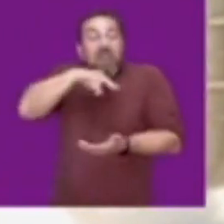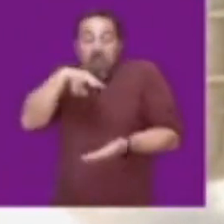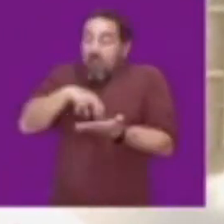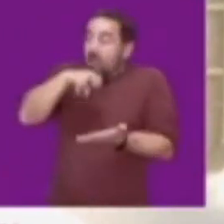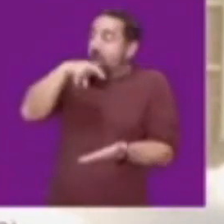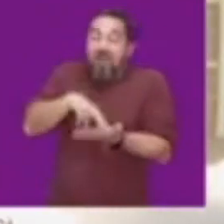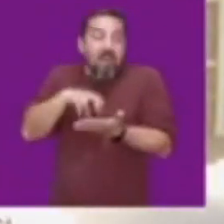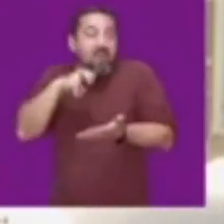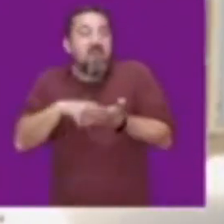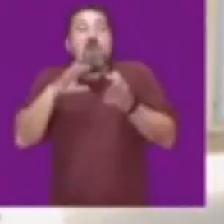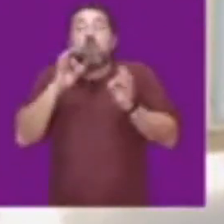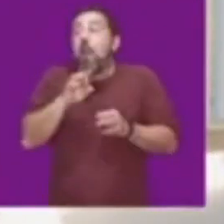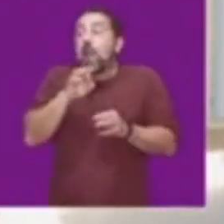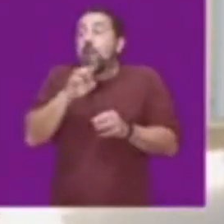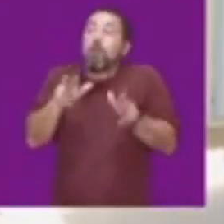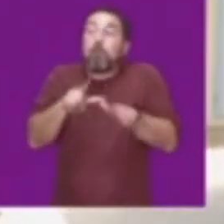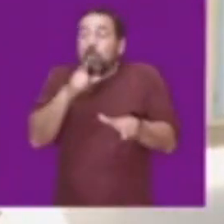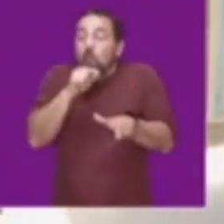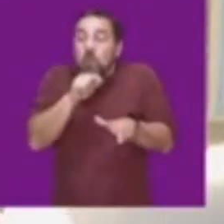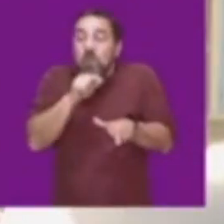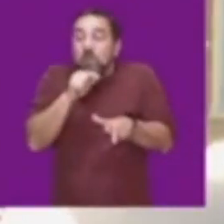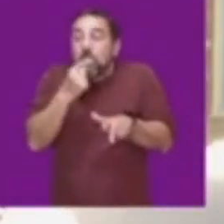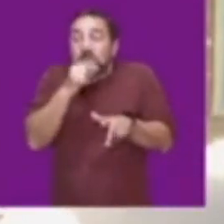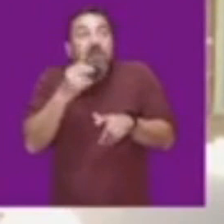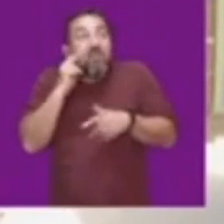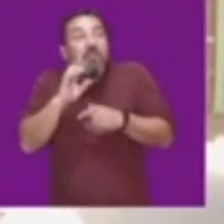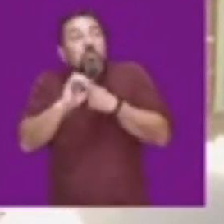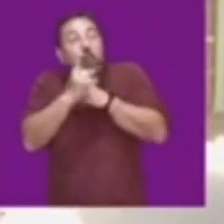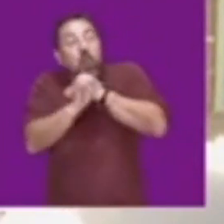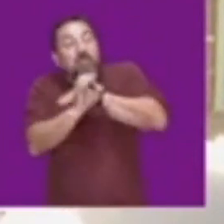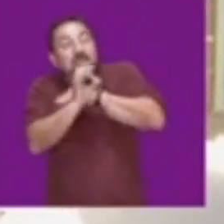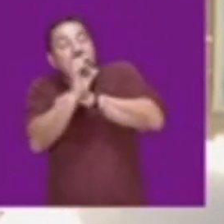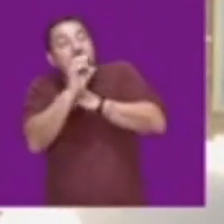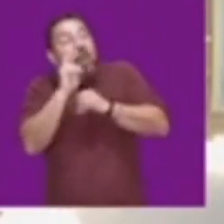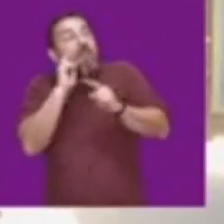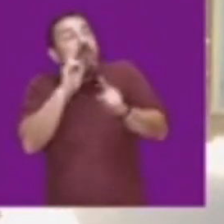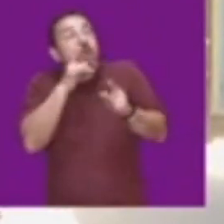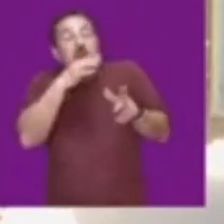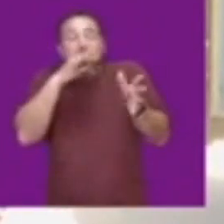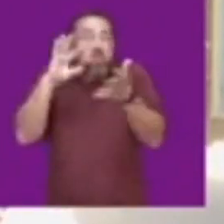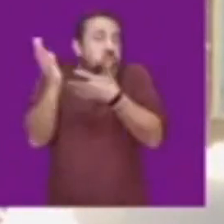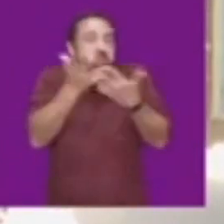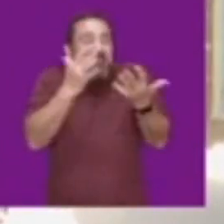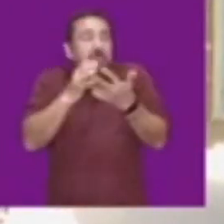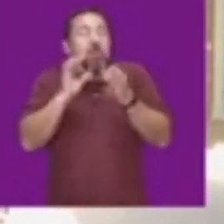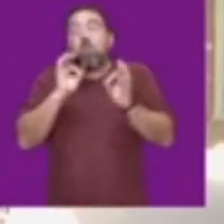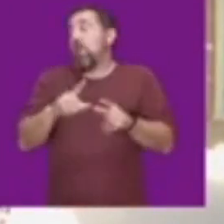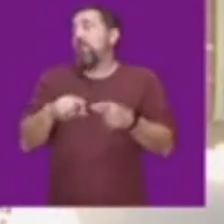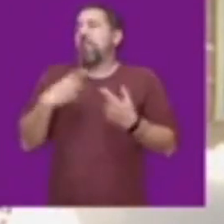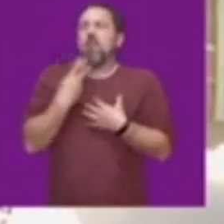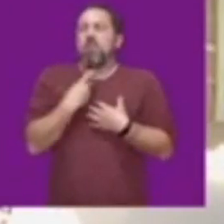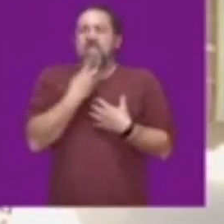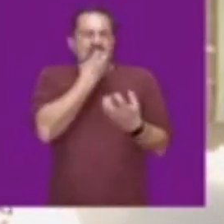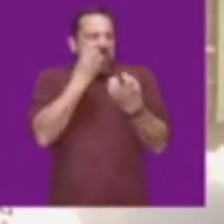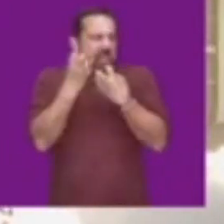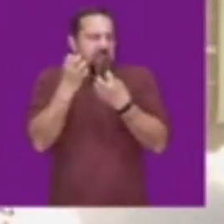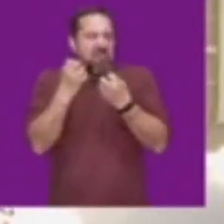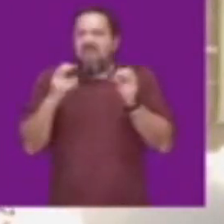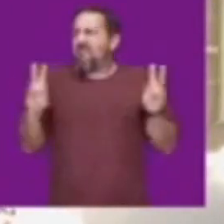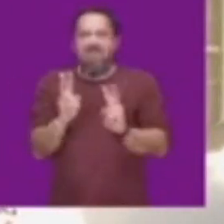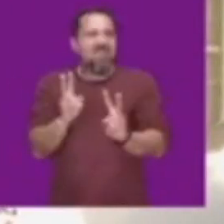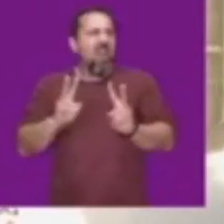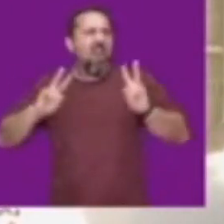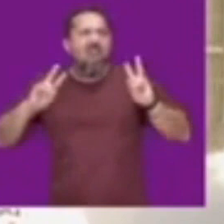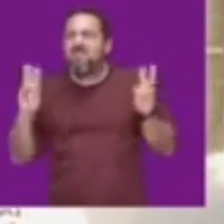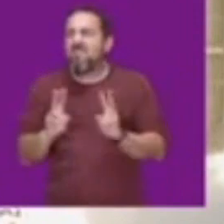alegría. Esta vez, como los pingüinos, cuando ven salir el sol después de una ventisca, gritamos juntos